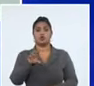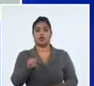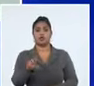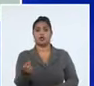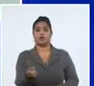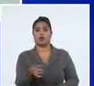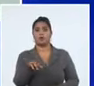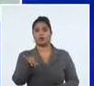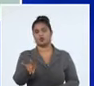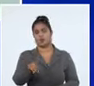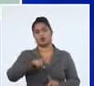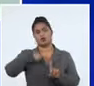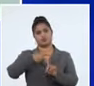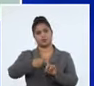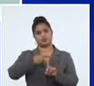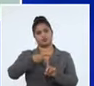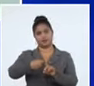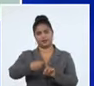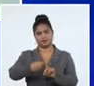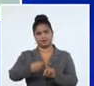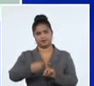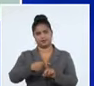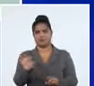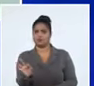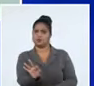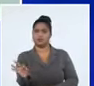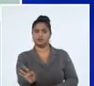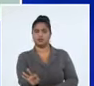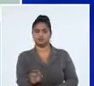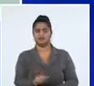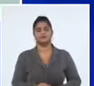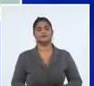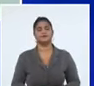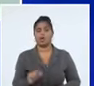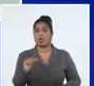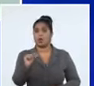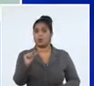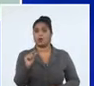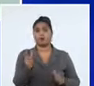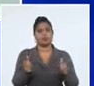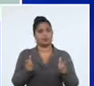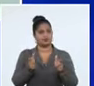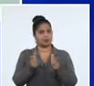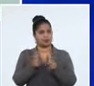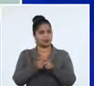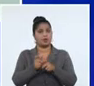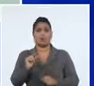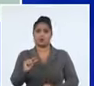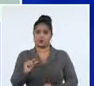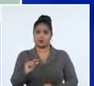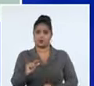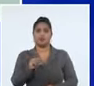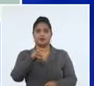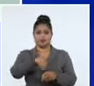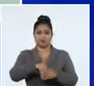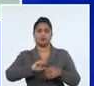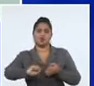290,9 por 100.000 habitantes. Realmente una reducción y un control de la